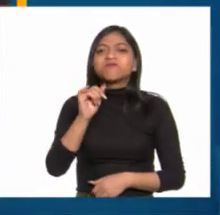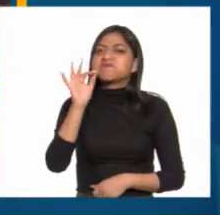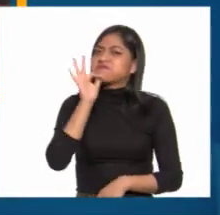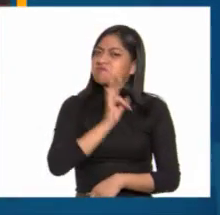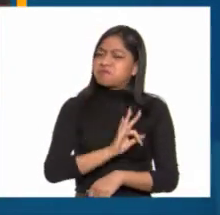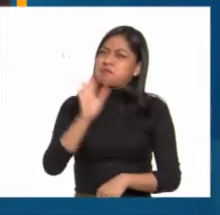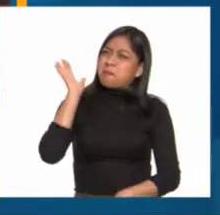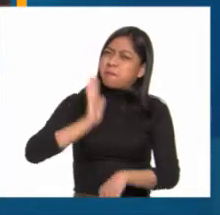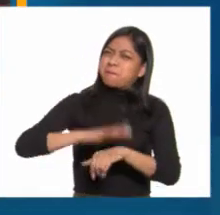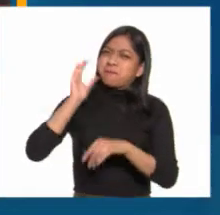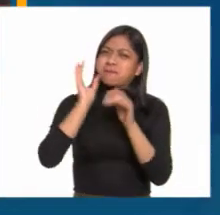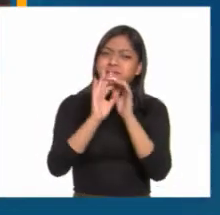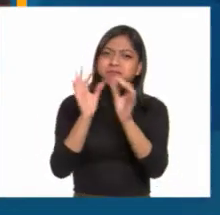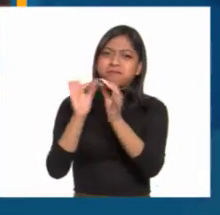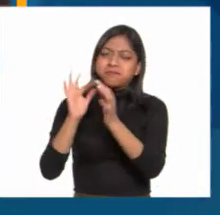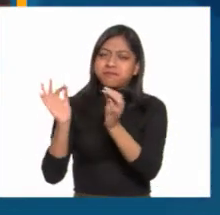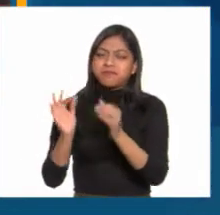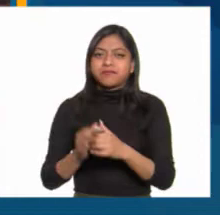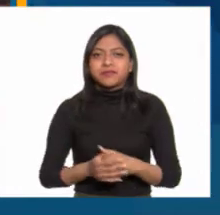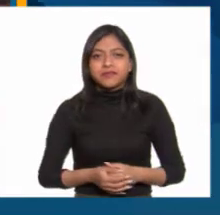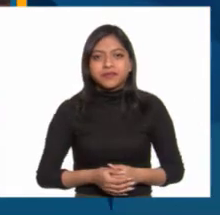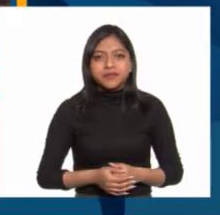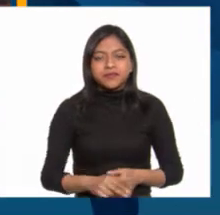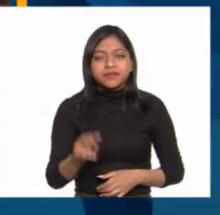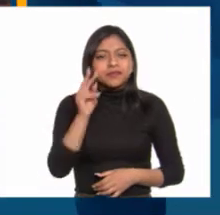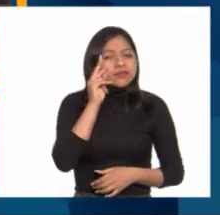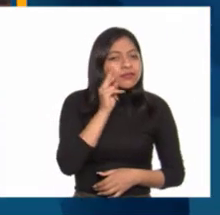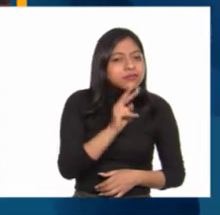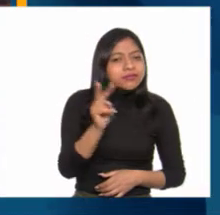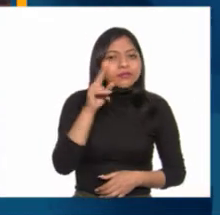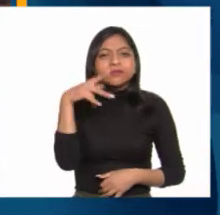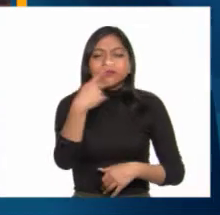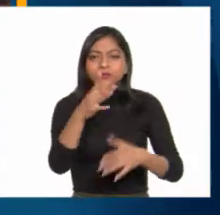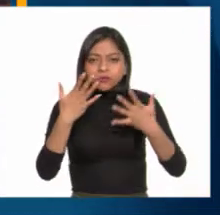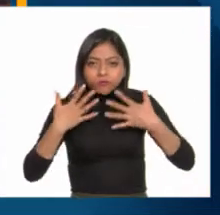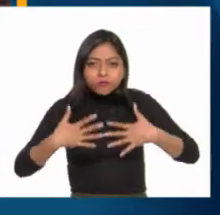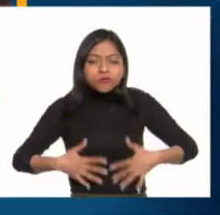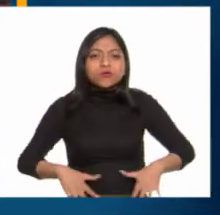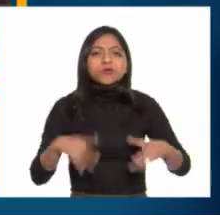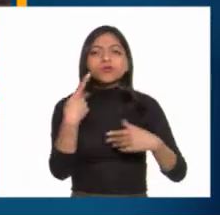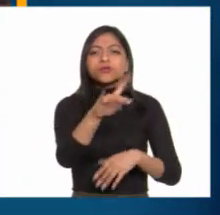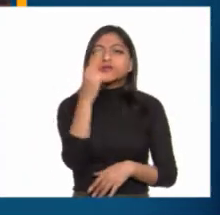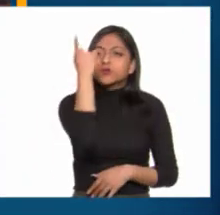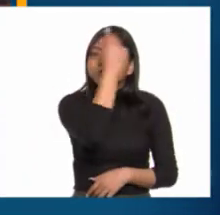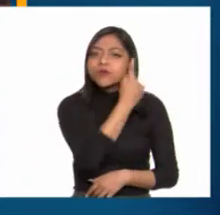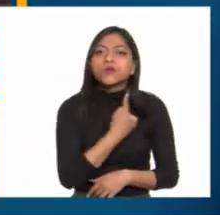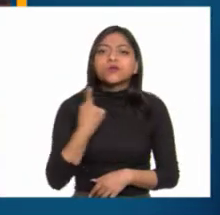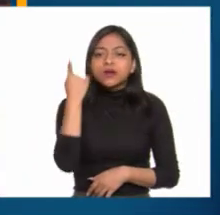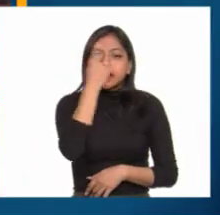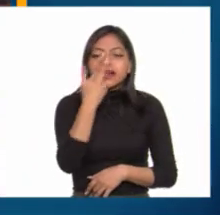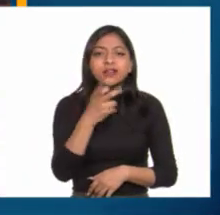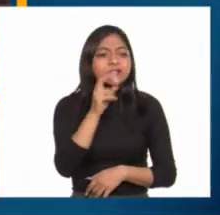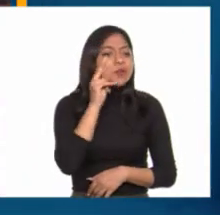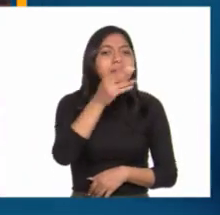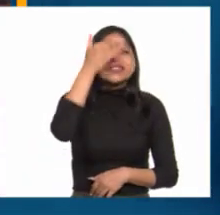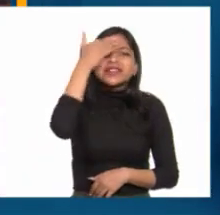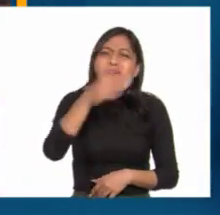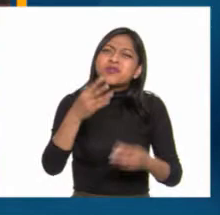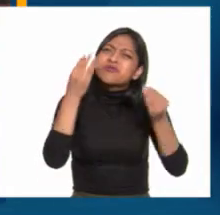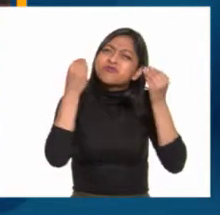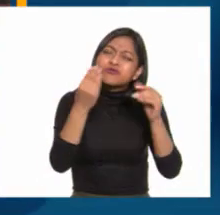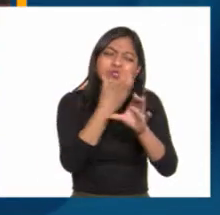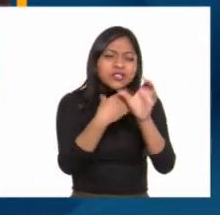más elementos en una descripción. Analizando la ropa, los gestos, podemos inferir muchas